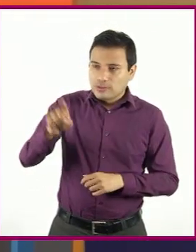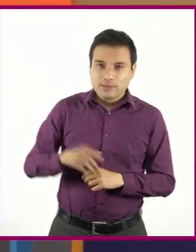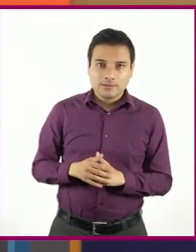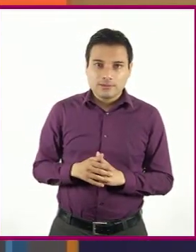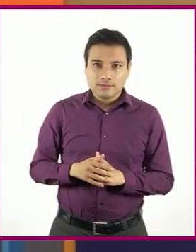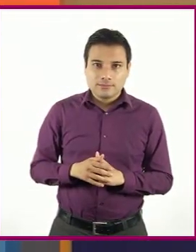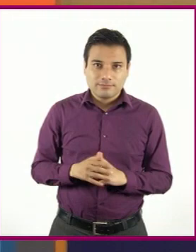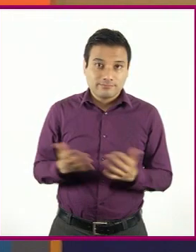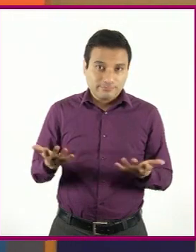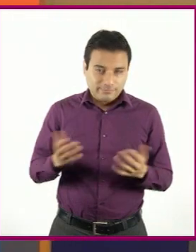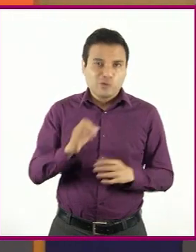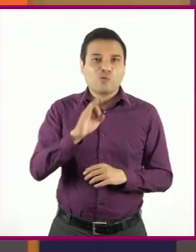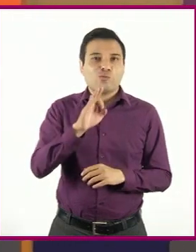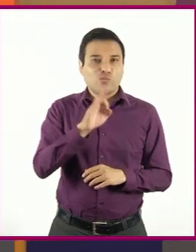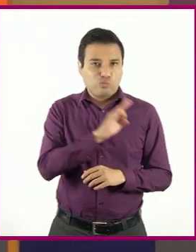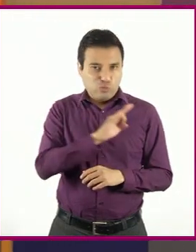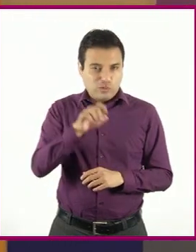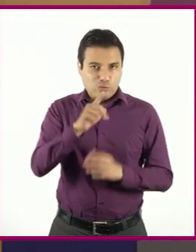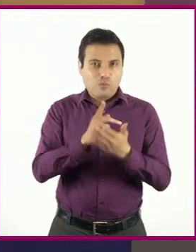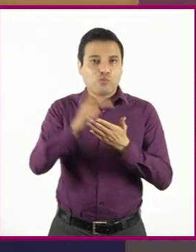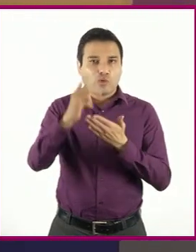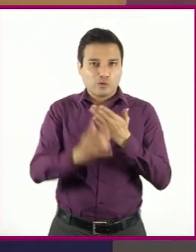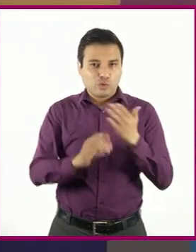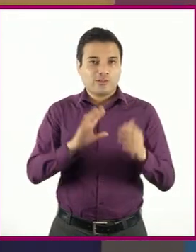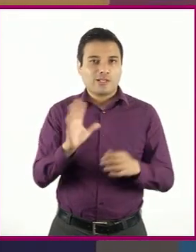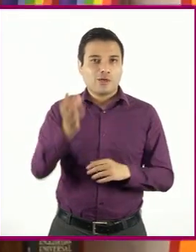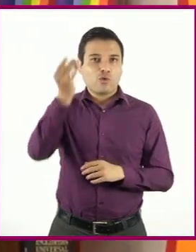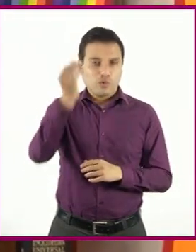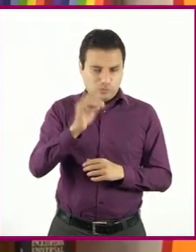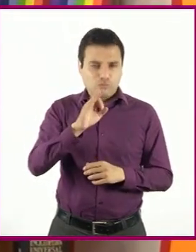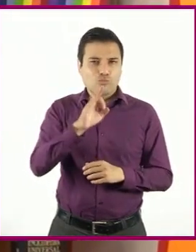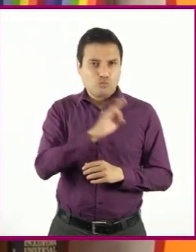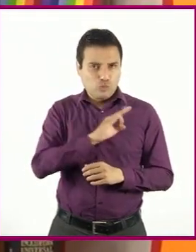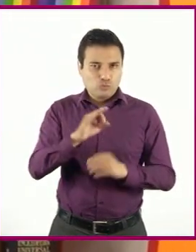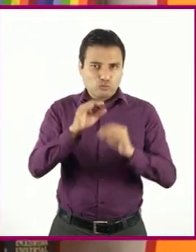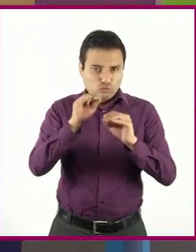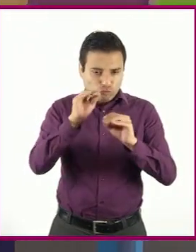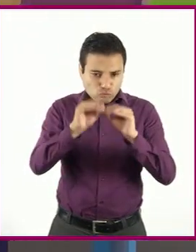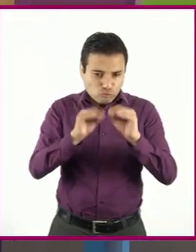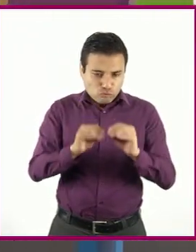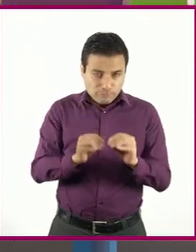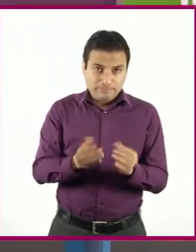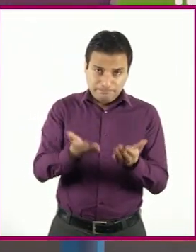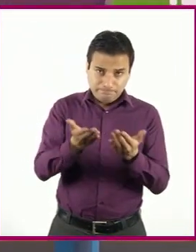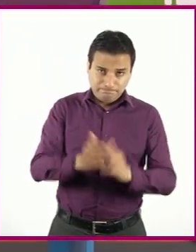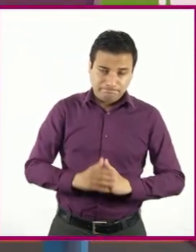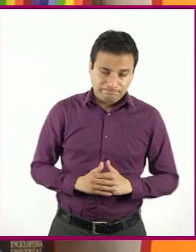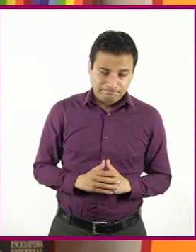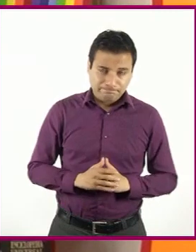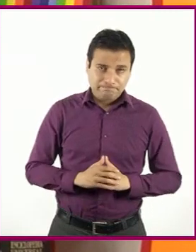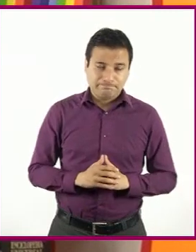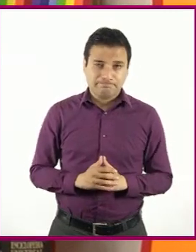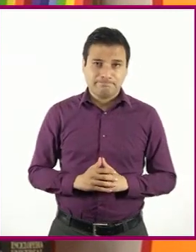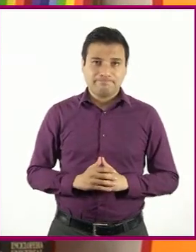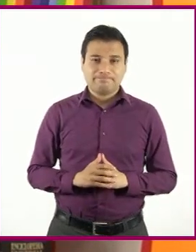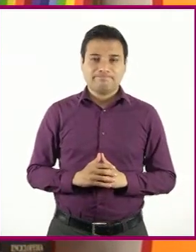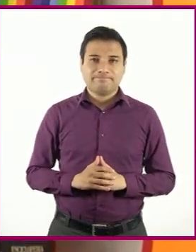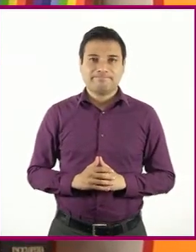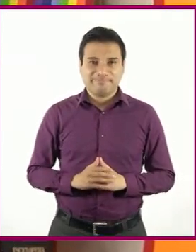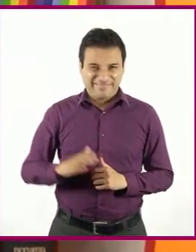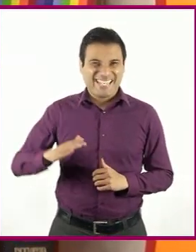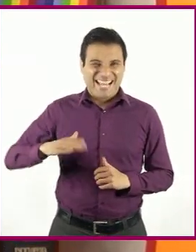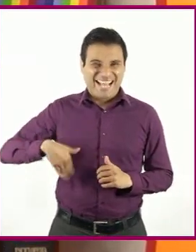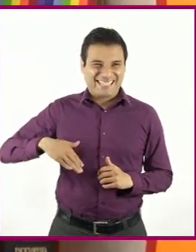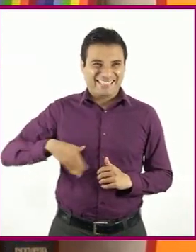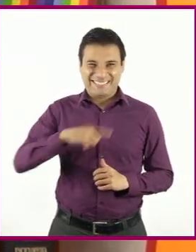trabajarlo para el proyecto tecnológico que hemos planteado o para el que están trabajando con su maestra o maestro de tecnología. Y como dijiste hace un